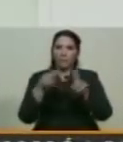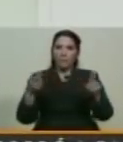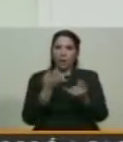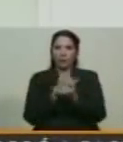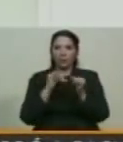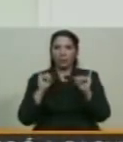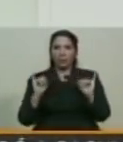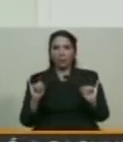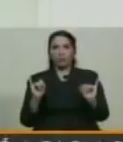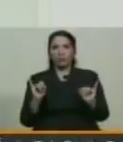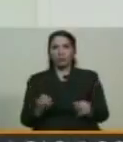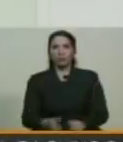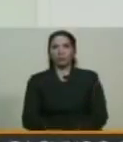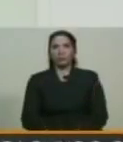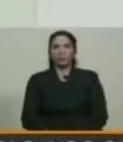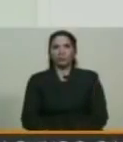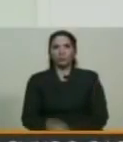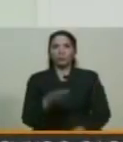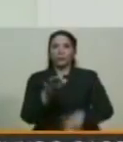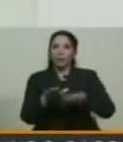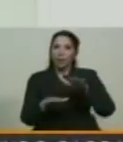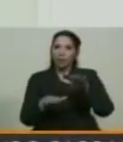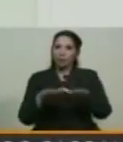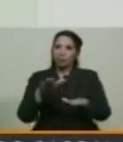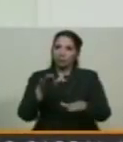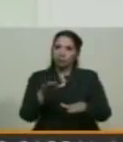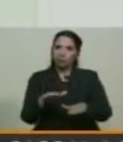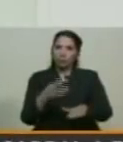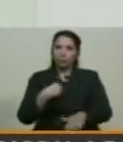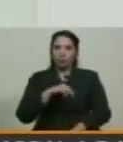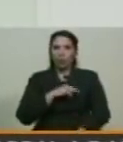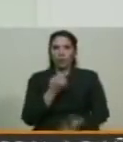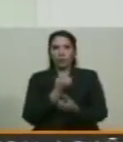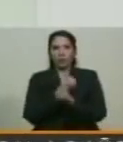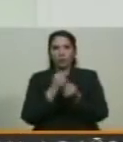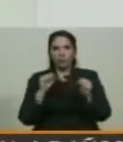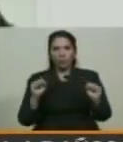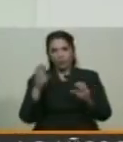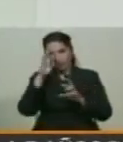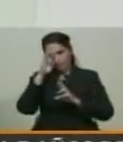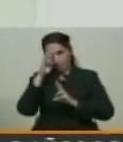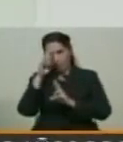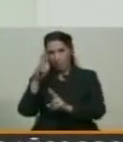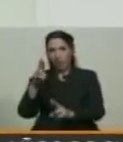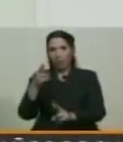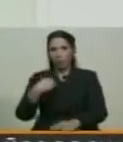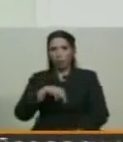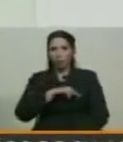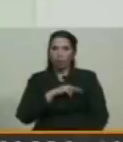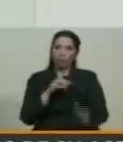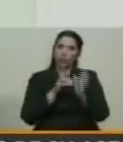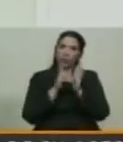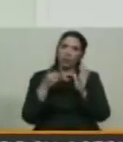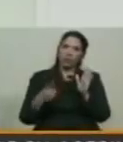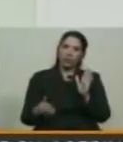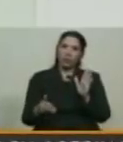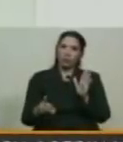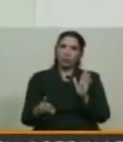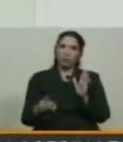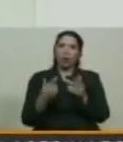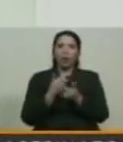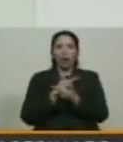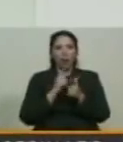independencia, por el camino de nuestra soberanía, del respeto y de nuestro derecho de ser